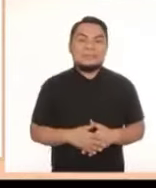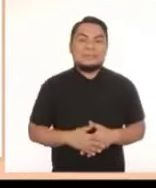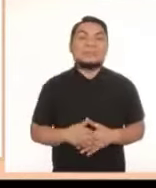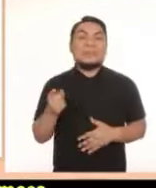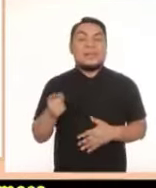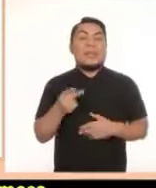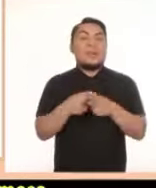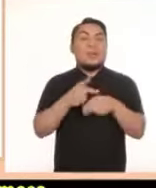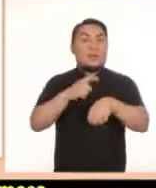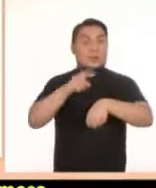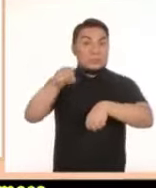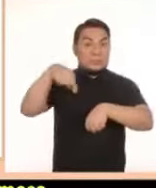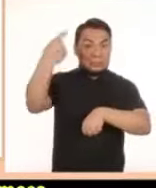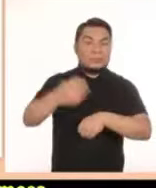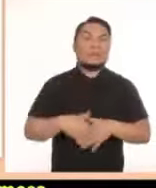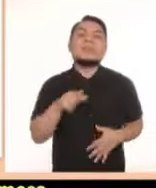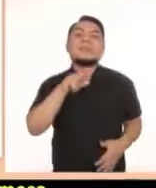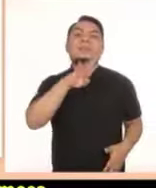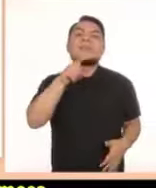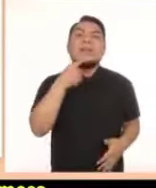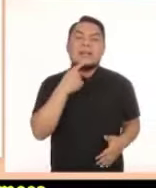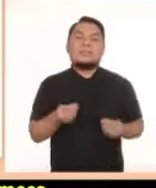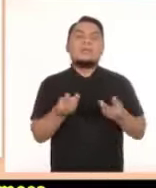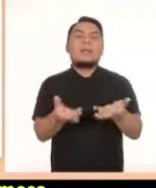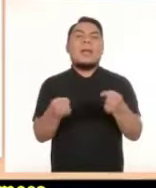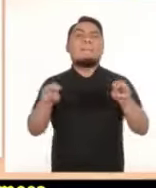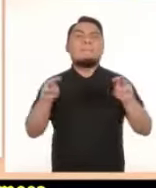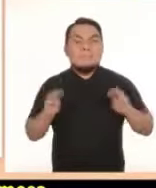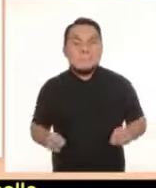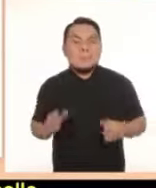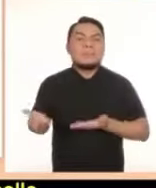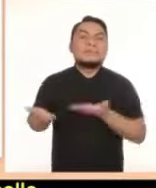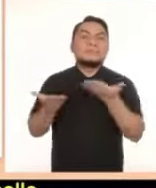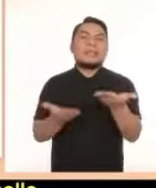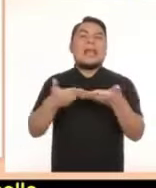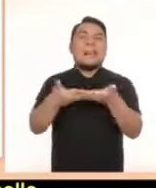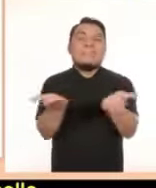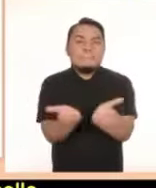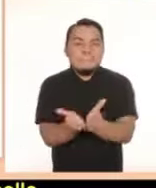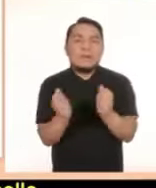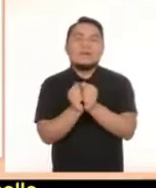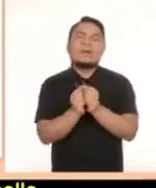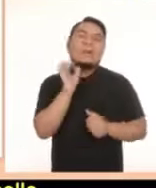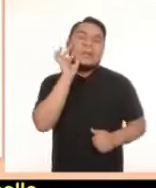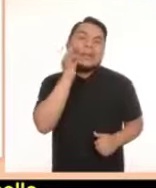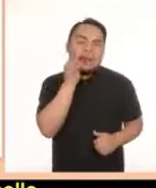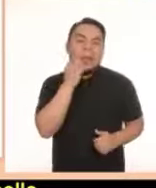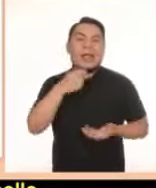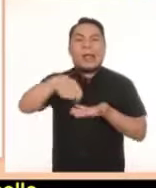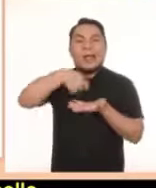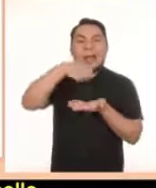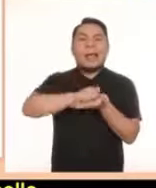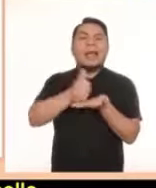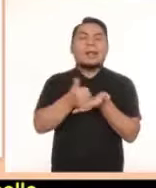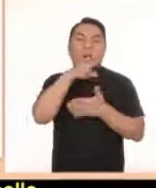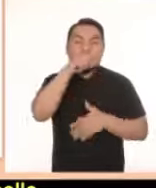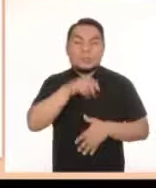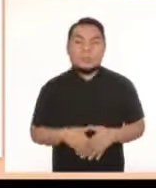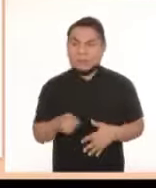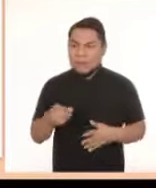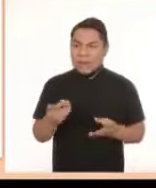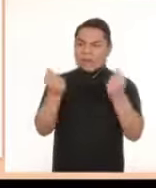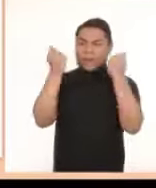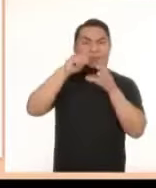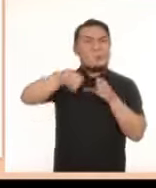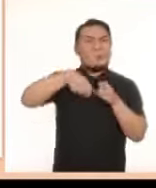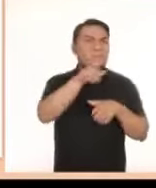mamá. Unos minutos después, Raquel sirve la mesa y trae los platos con el rico arroz con pollo.